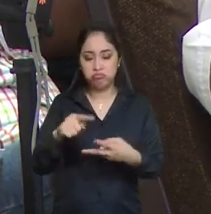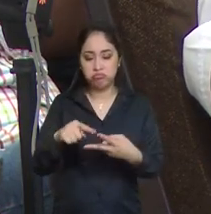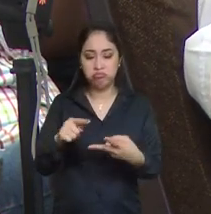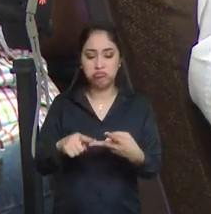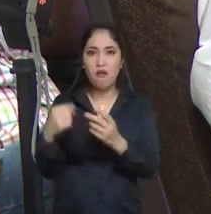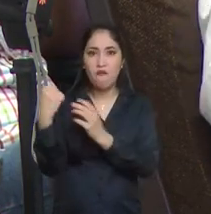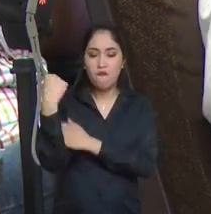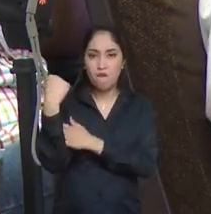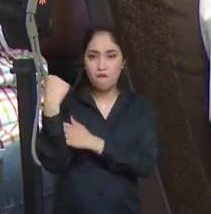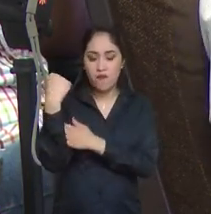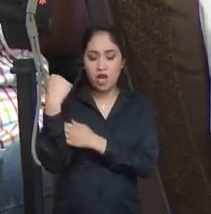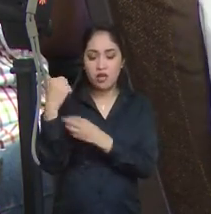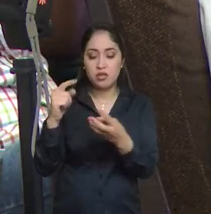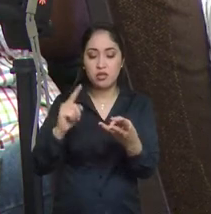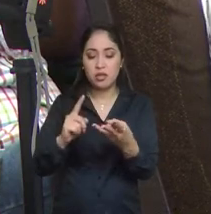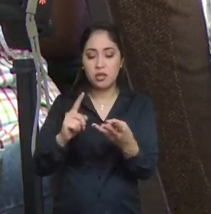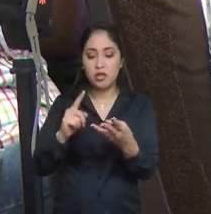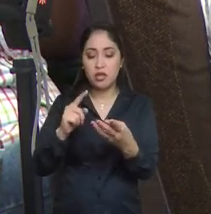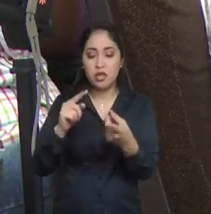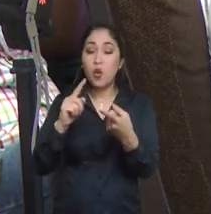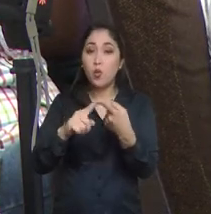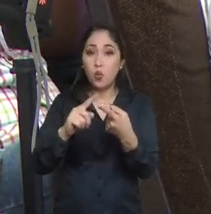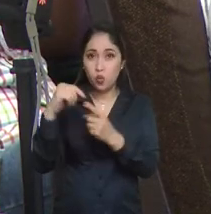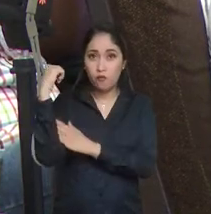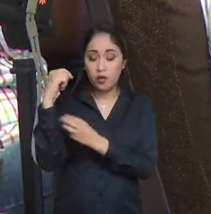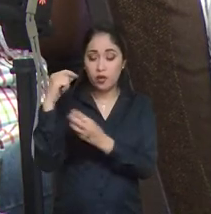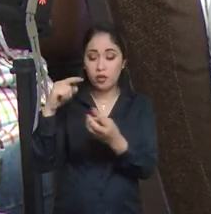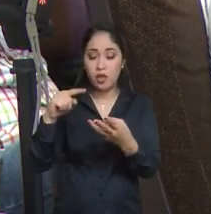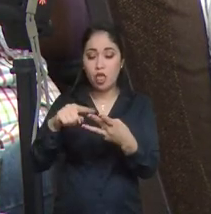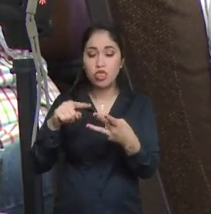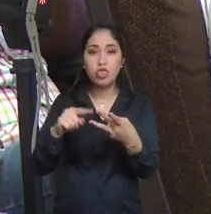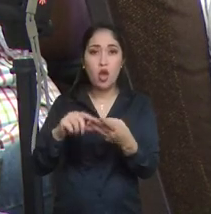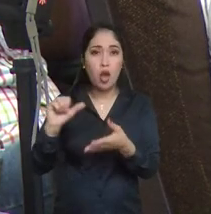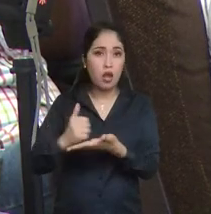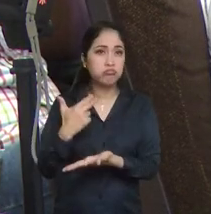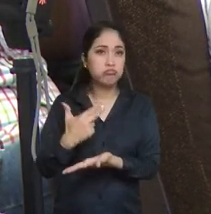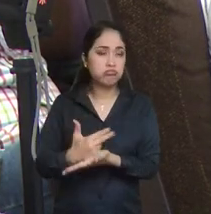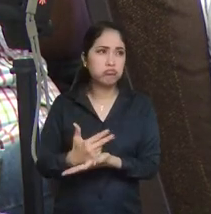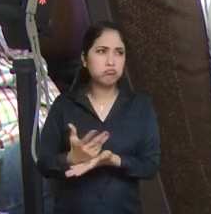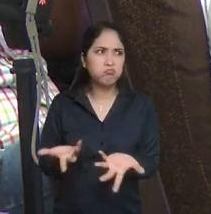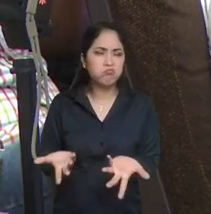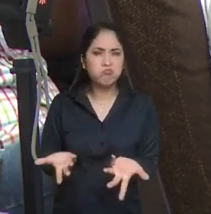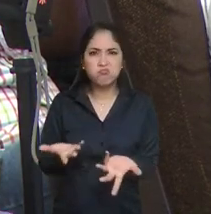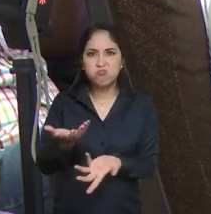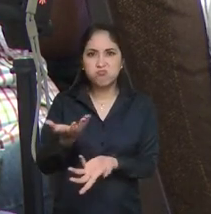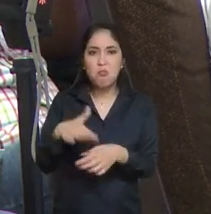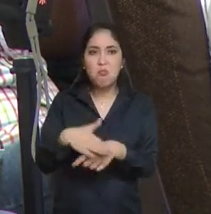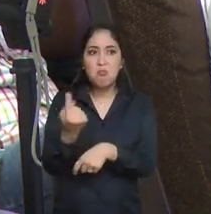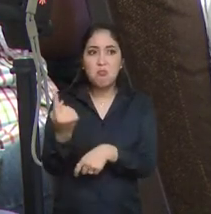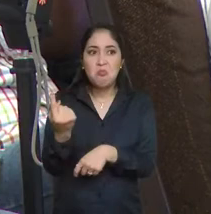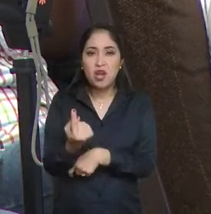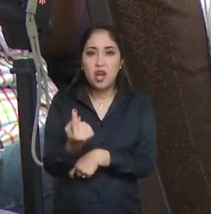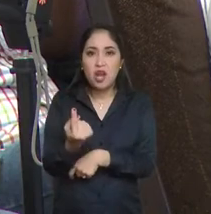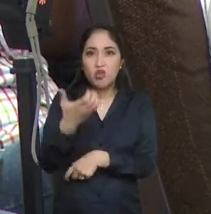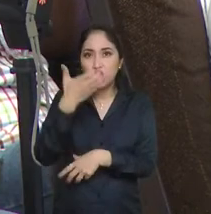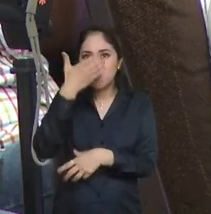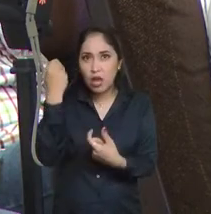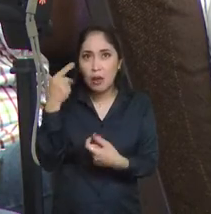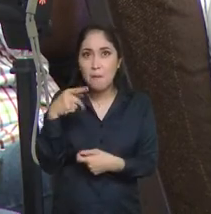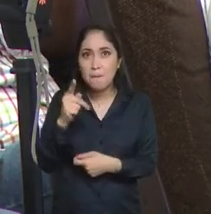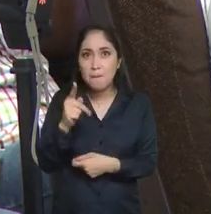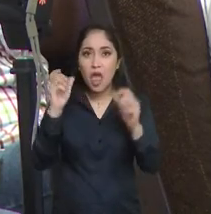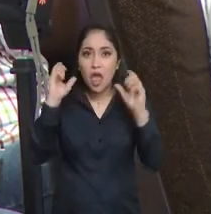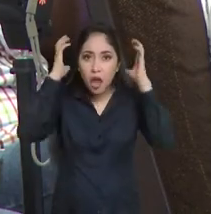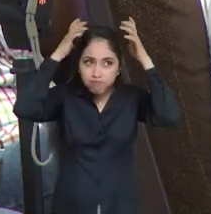pues a consecuencia de, pues no nos conocemos bien la razón, pero sabemos que el uso del casco y el tema de